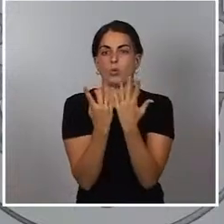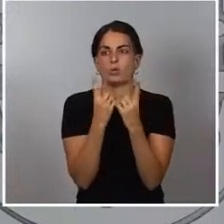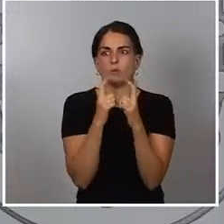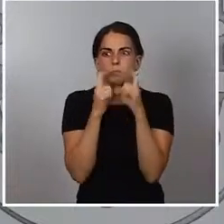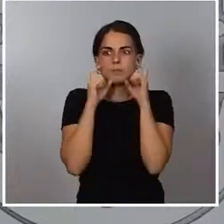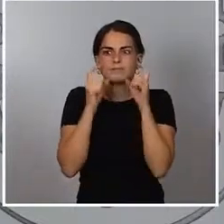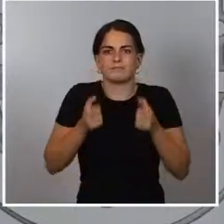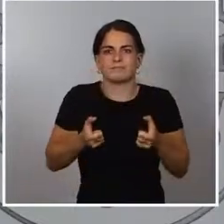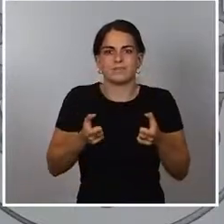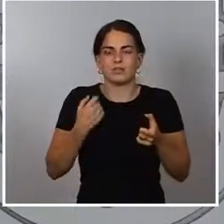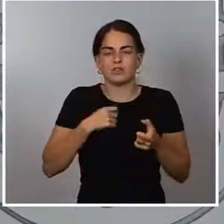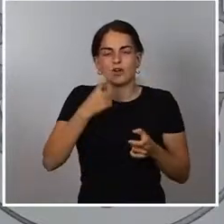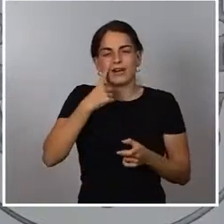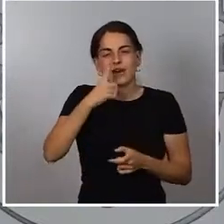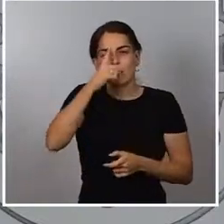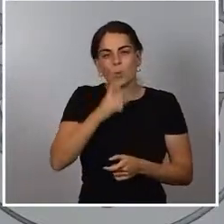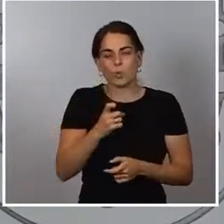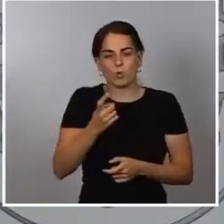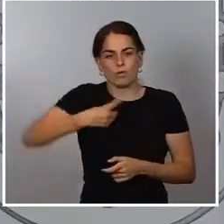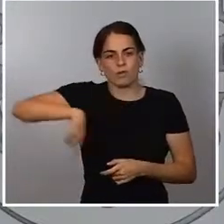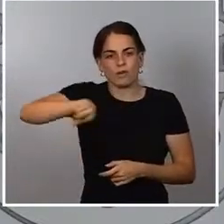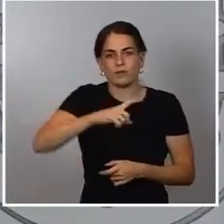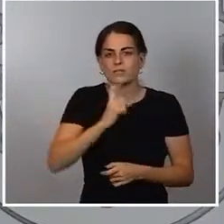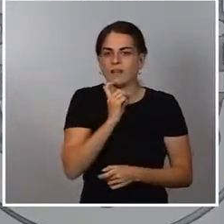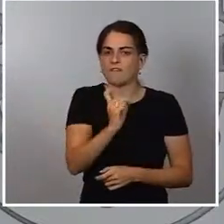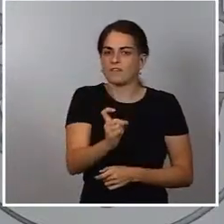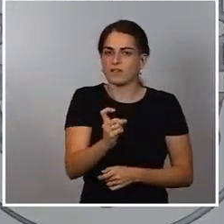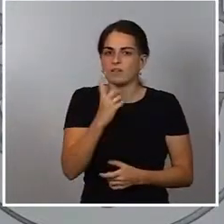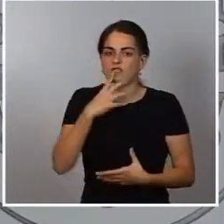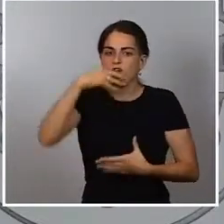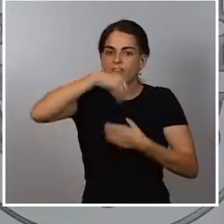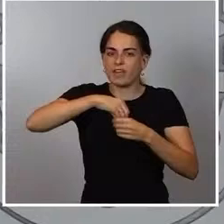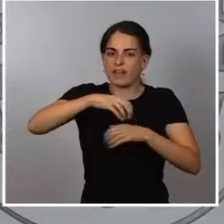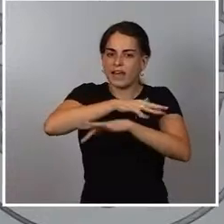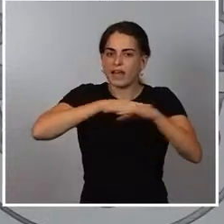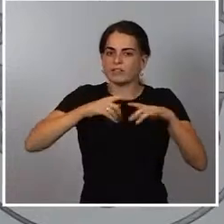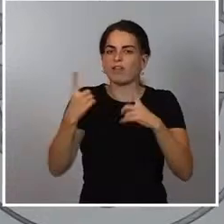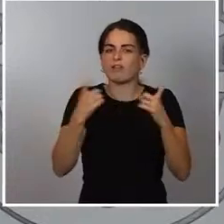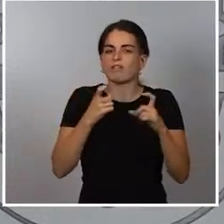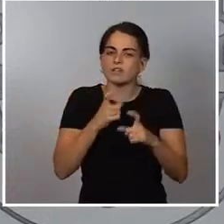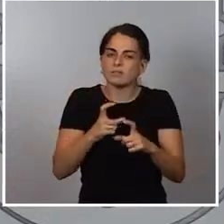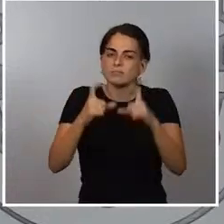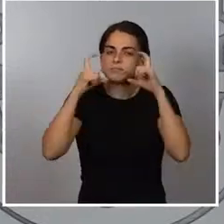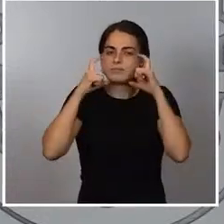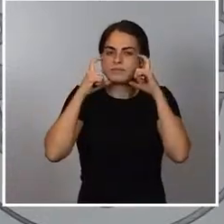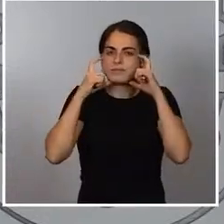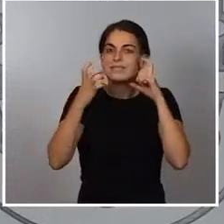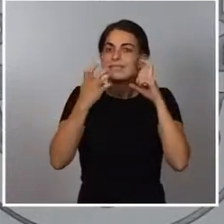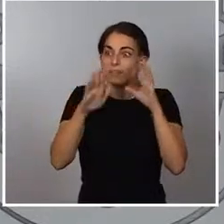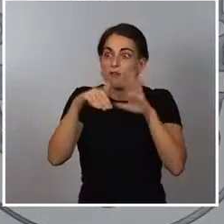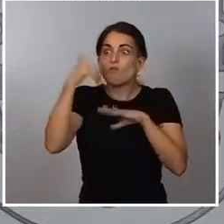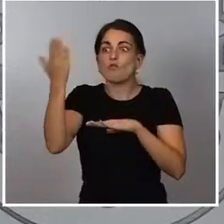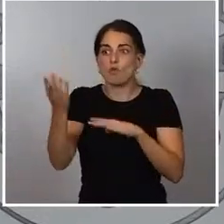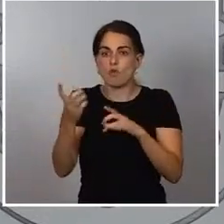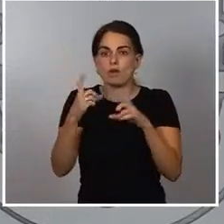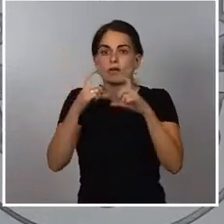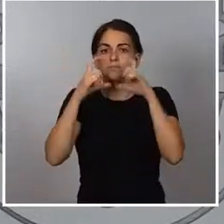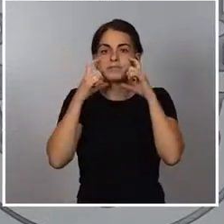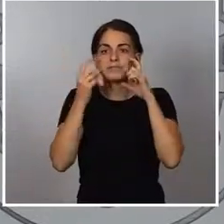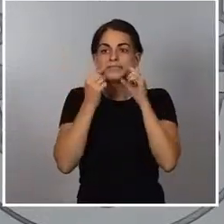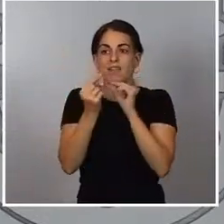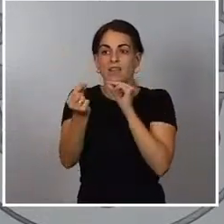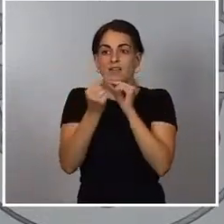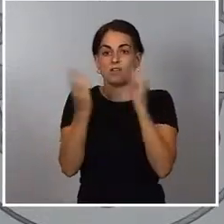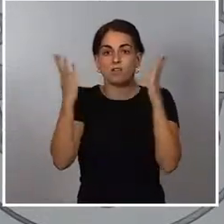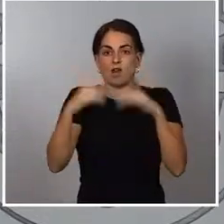obligatorio siempre en interiores y que también es obligatorio aunque estemos en el interior perdón en el exterior si no hay distancia por tanto digamos